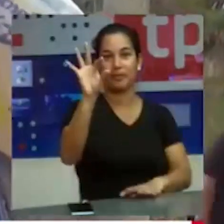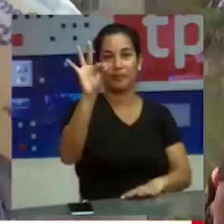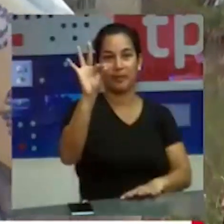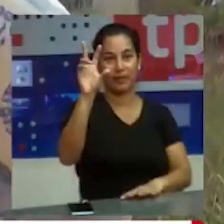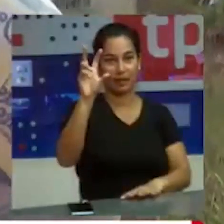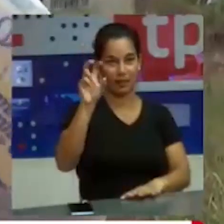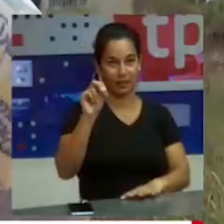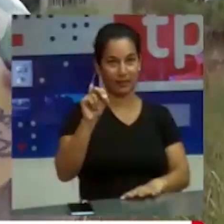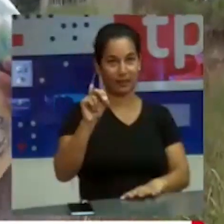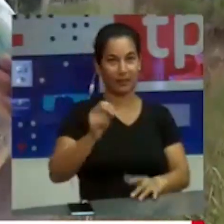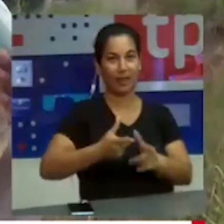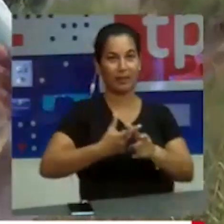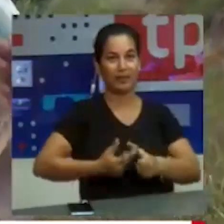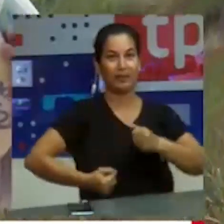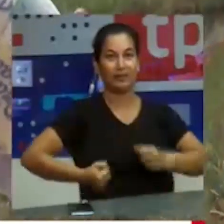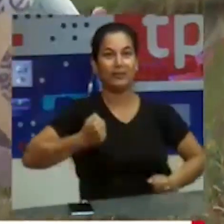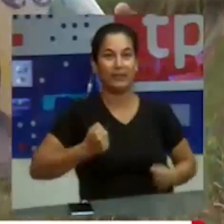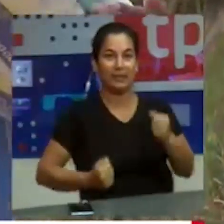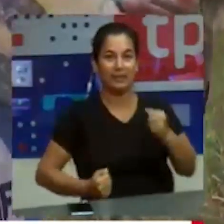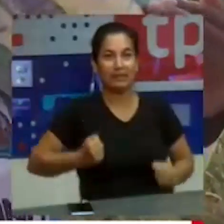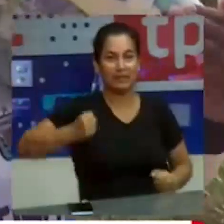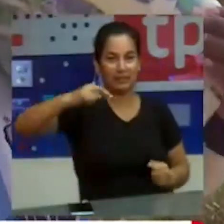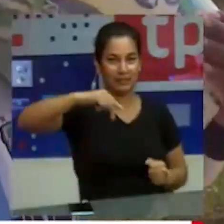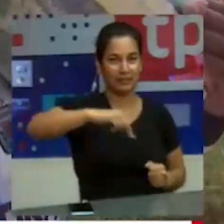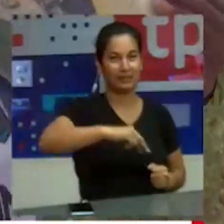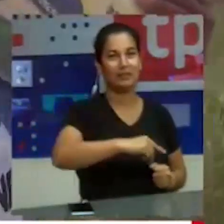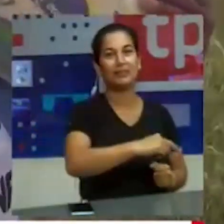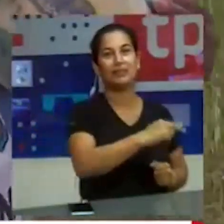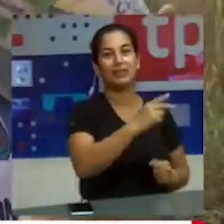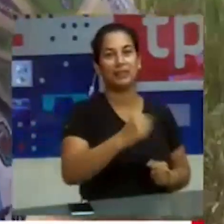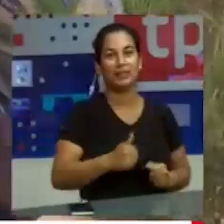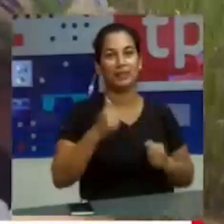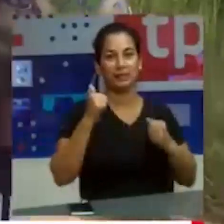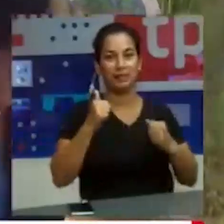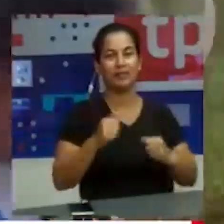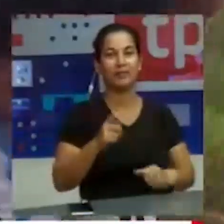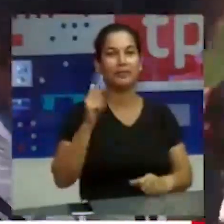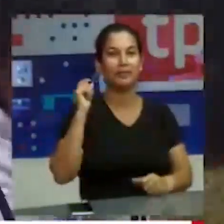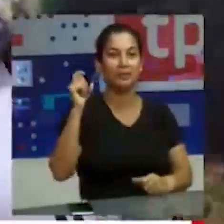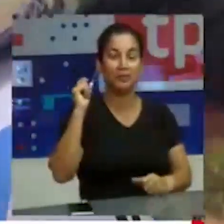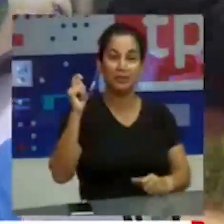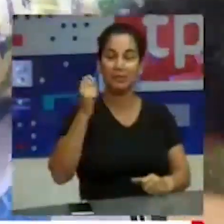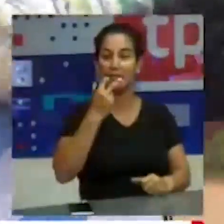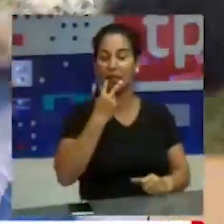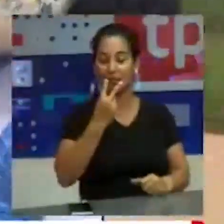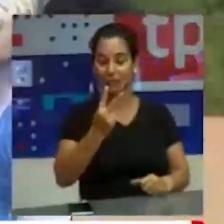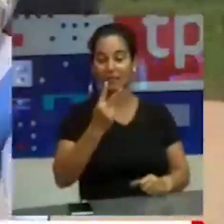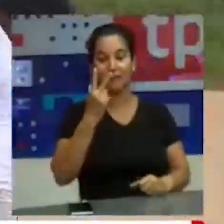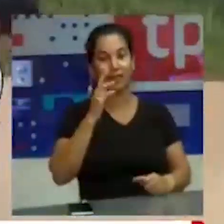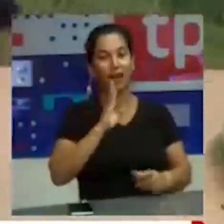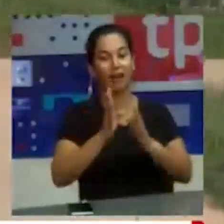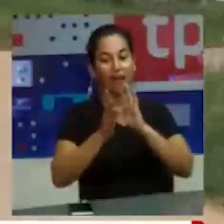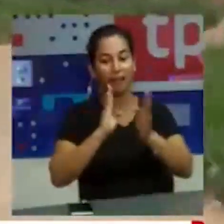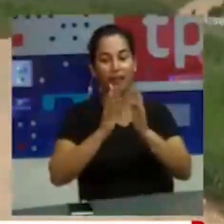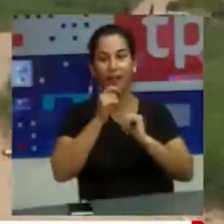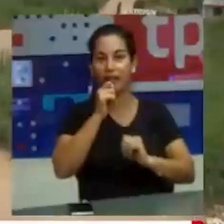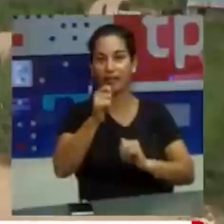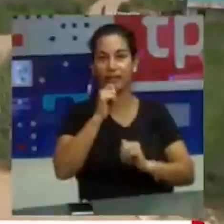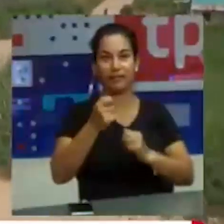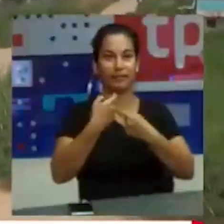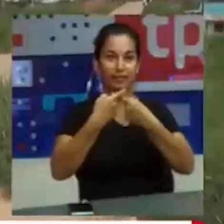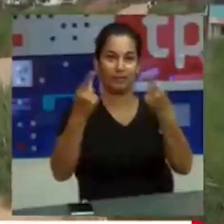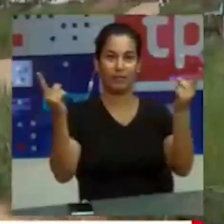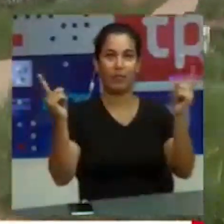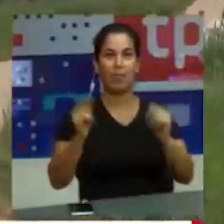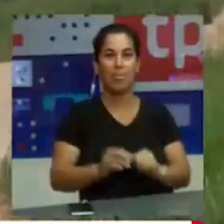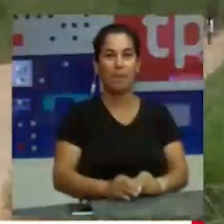Corriendo y tratando de volver a ir nomás. Muy bien, esos son los diferentes testimonios de la gente que sale, por ejemplo, el señor